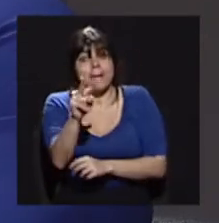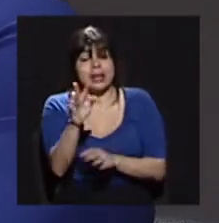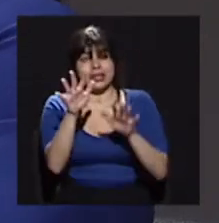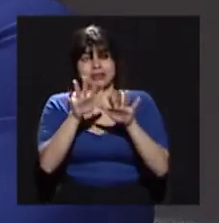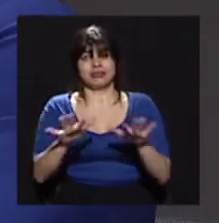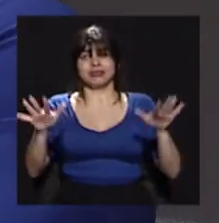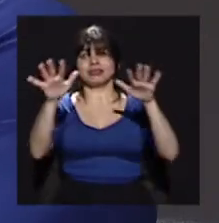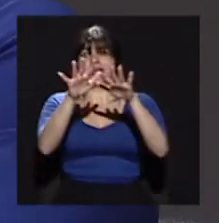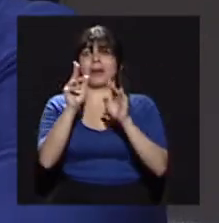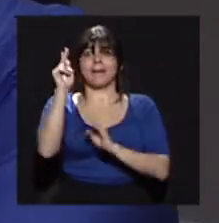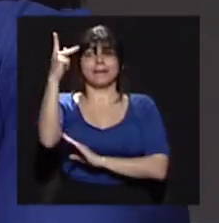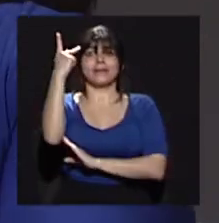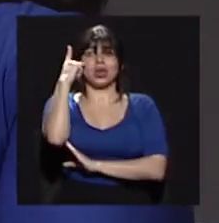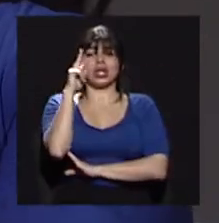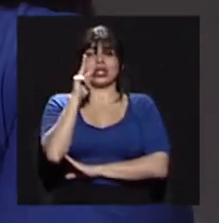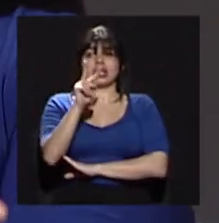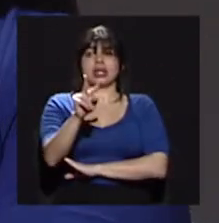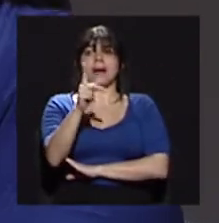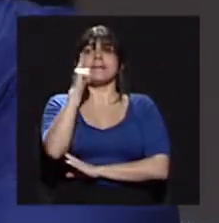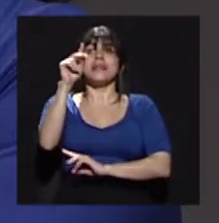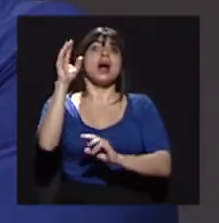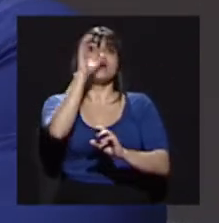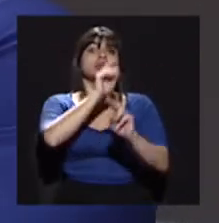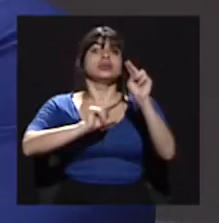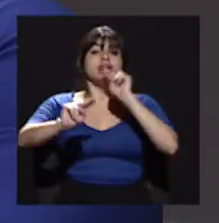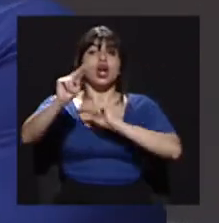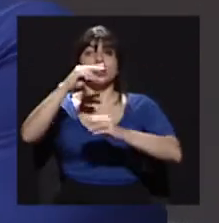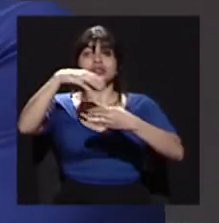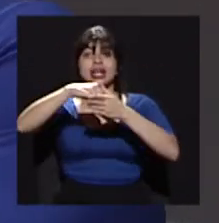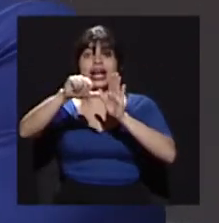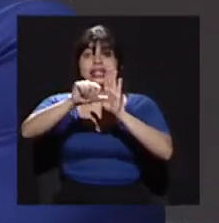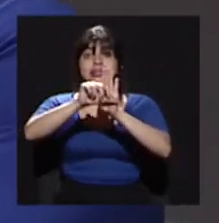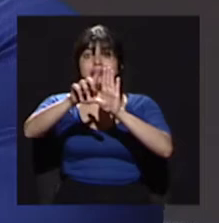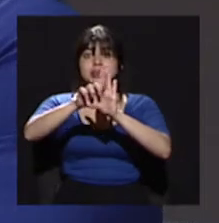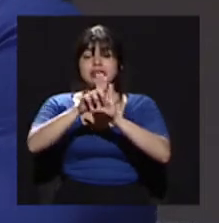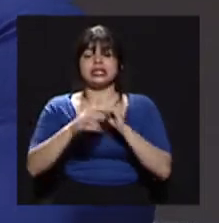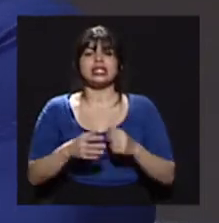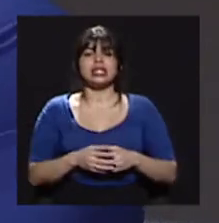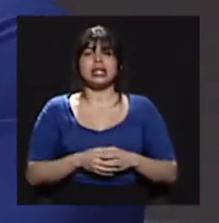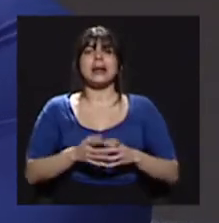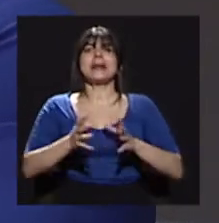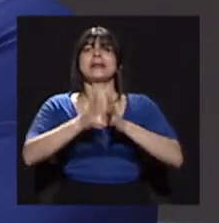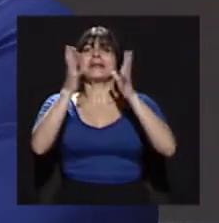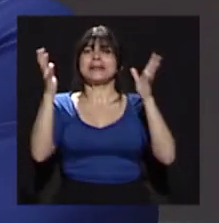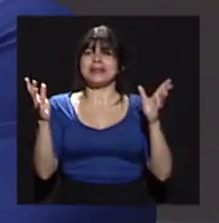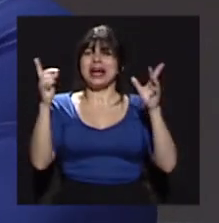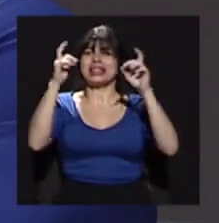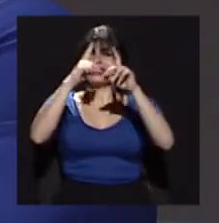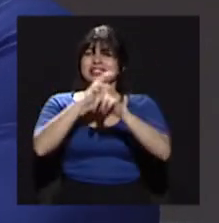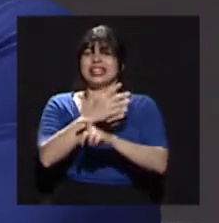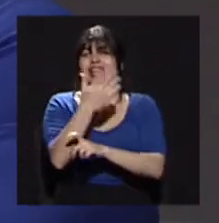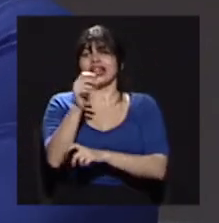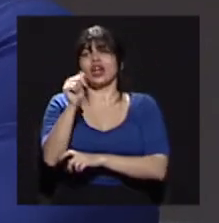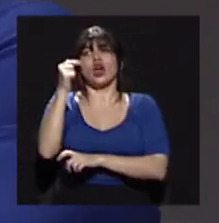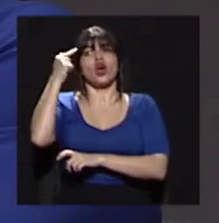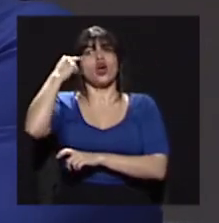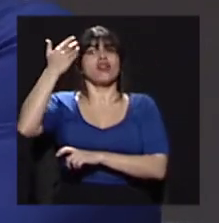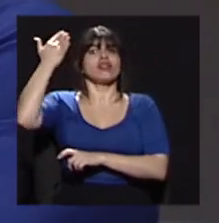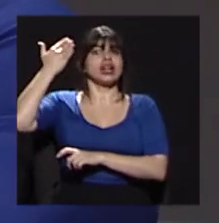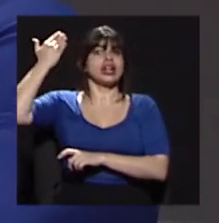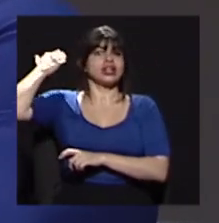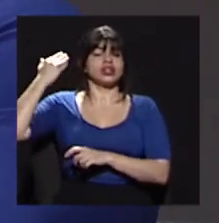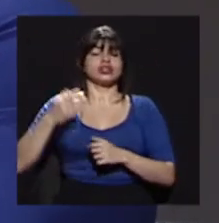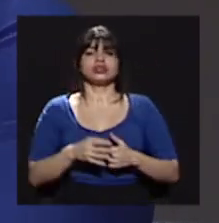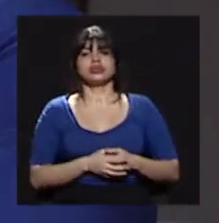panorama político para la disociación en la asamblea legislativa mucho más complicado que para otros gobiernos